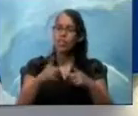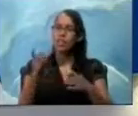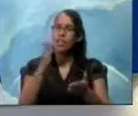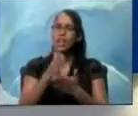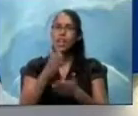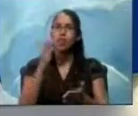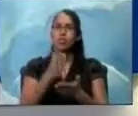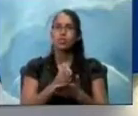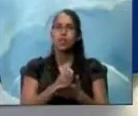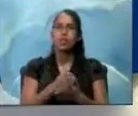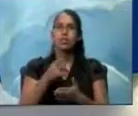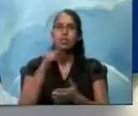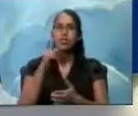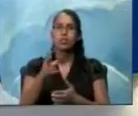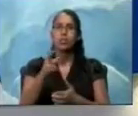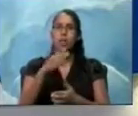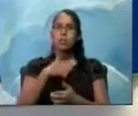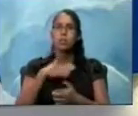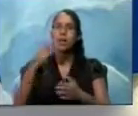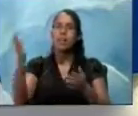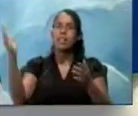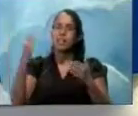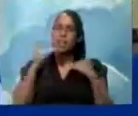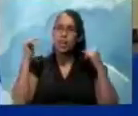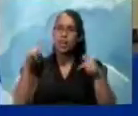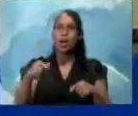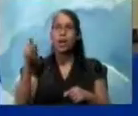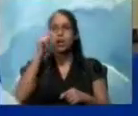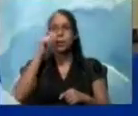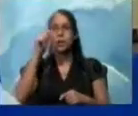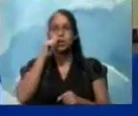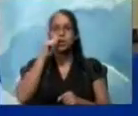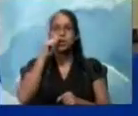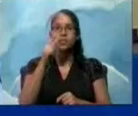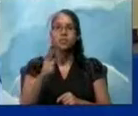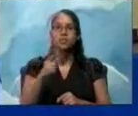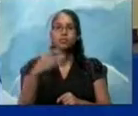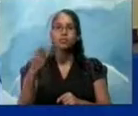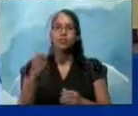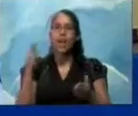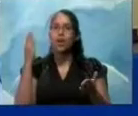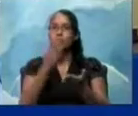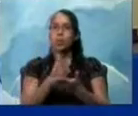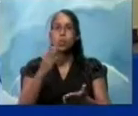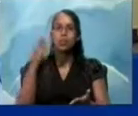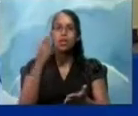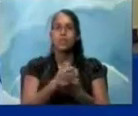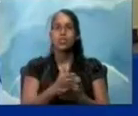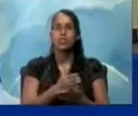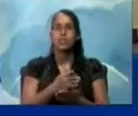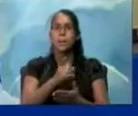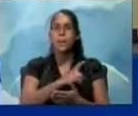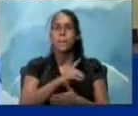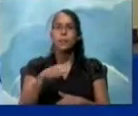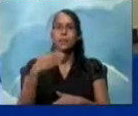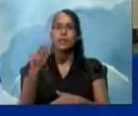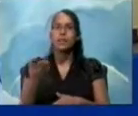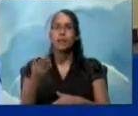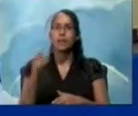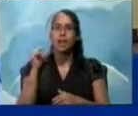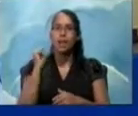acusáis. Ustedes me trajeron a este hombre acusándole de que